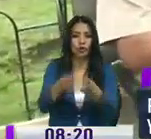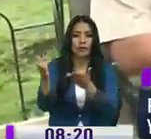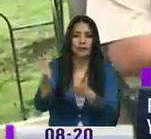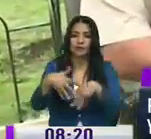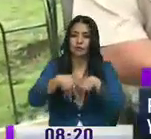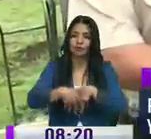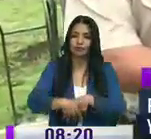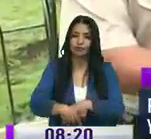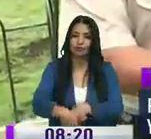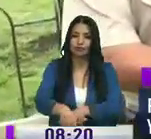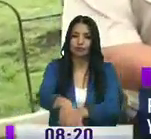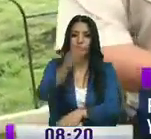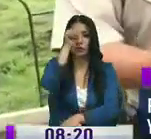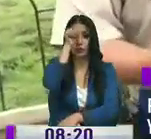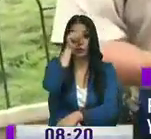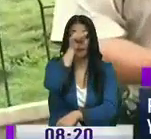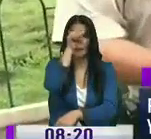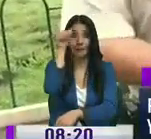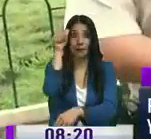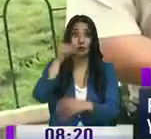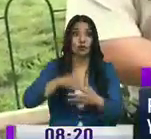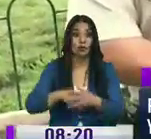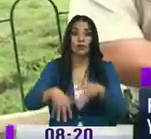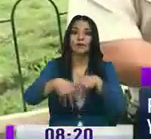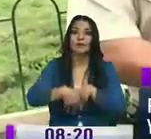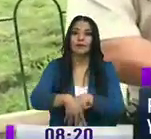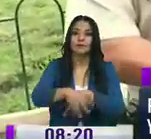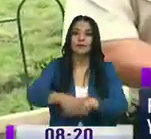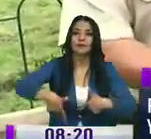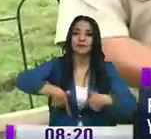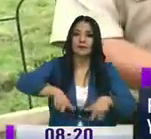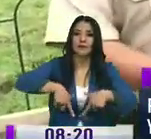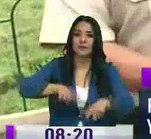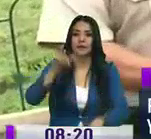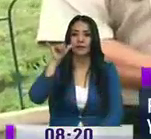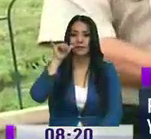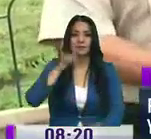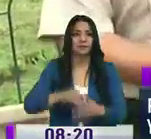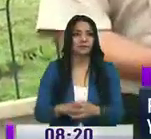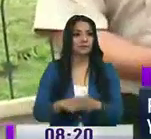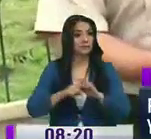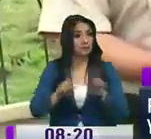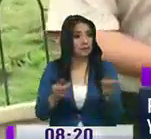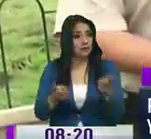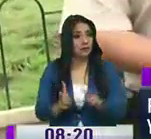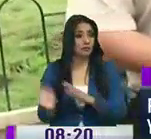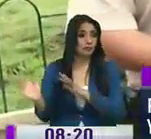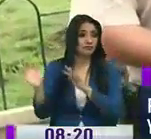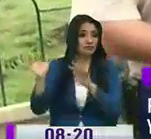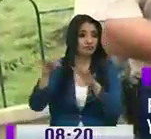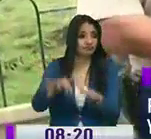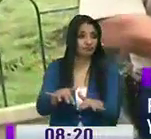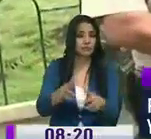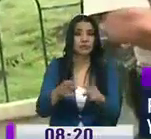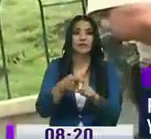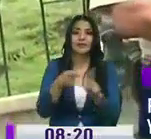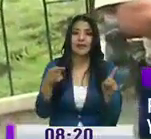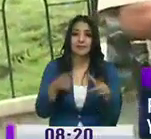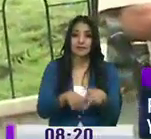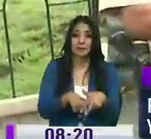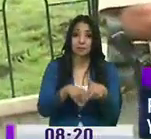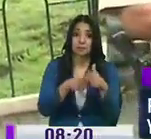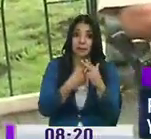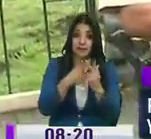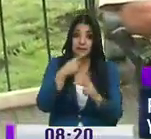que se va a desarrollar el día domingo, que es el desfile del Carnaval de Amaguaña. Pero asimismo se desplegarán, entiendo yo, desde que se inicia